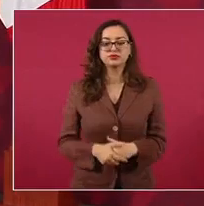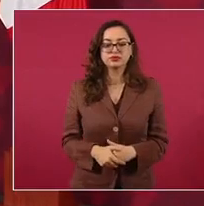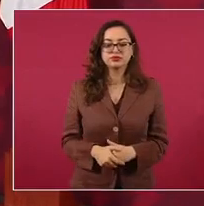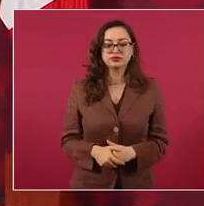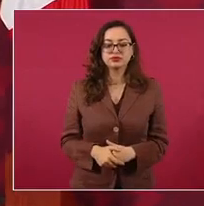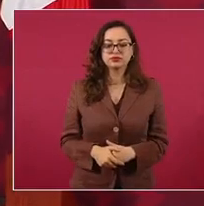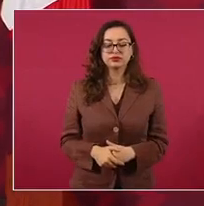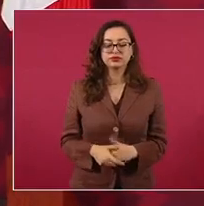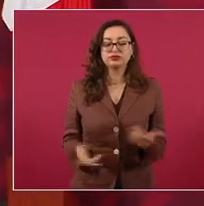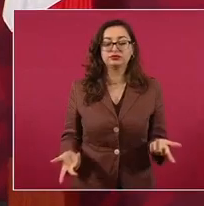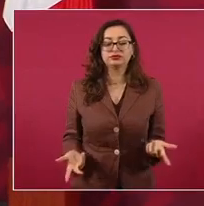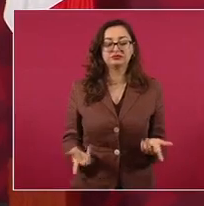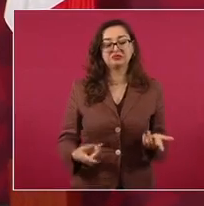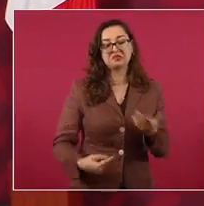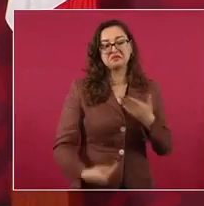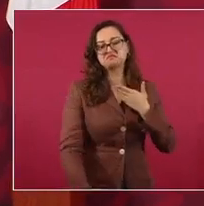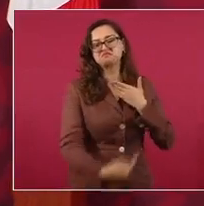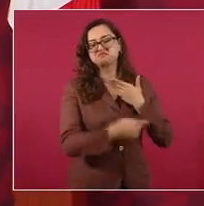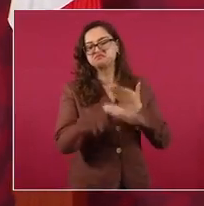Por eso no pueden.